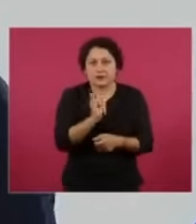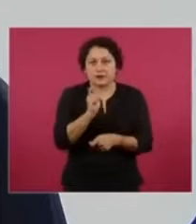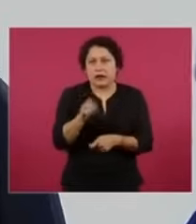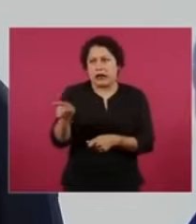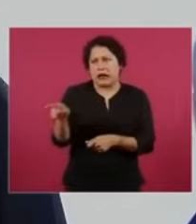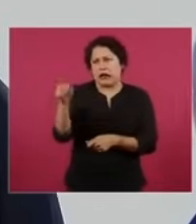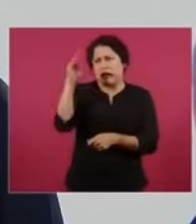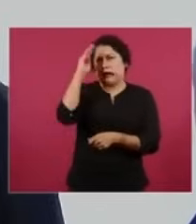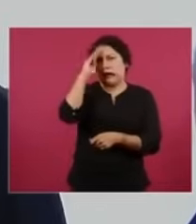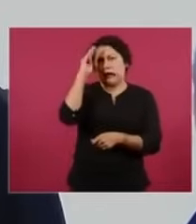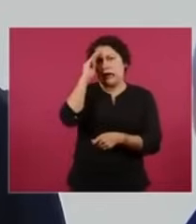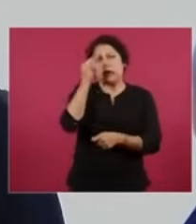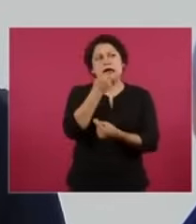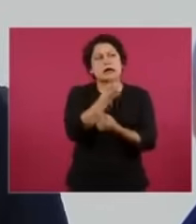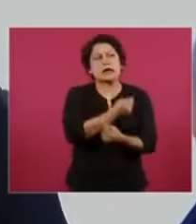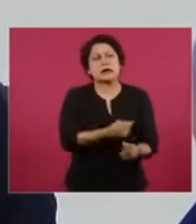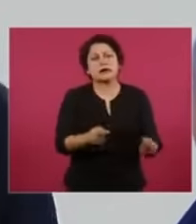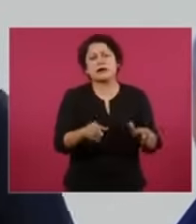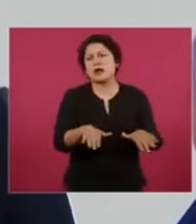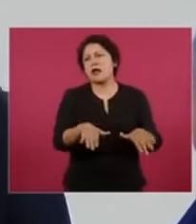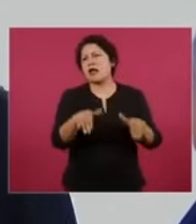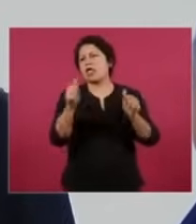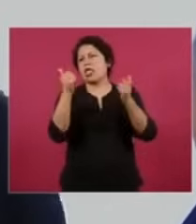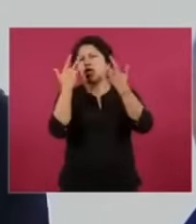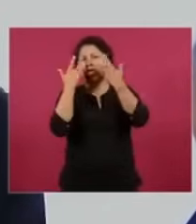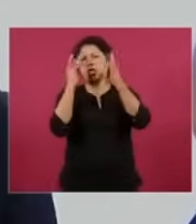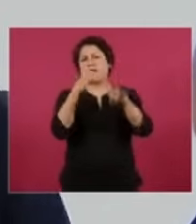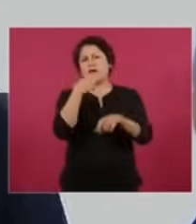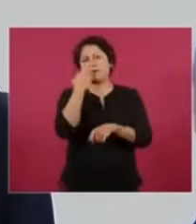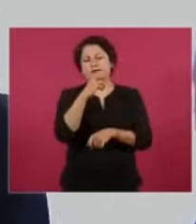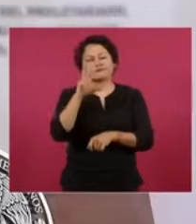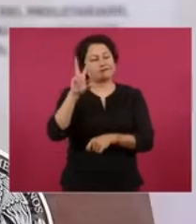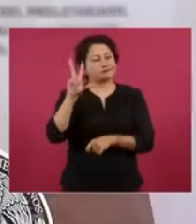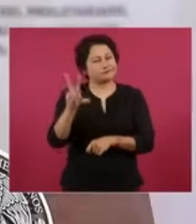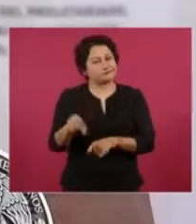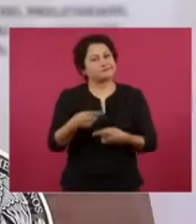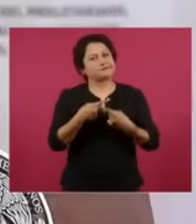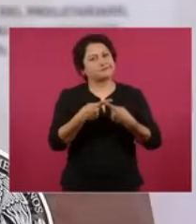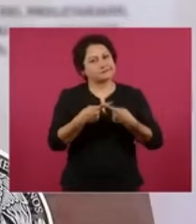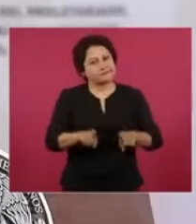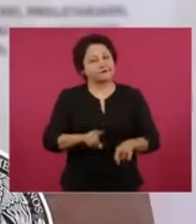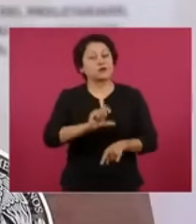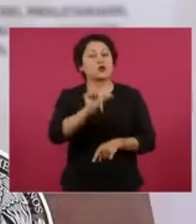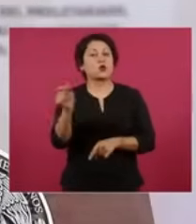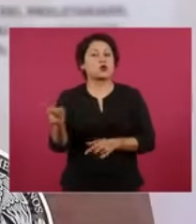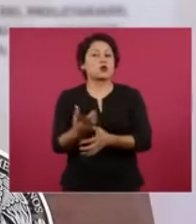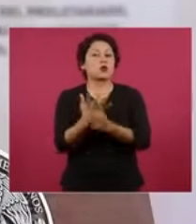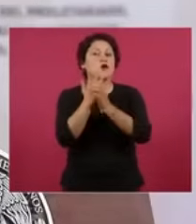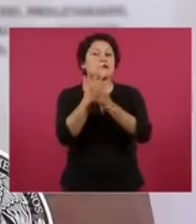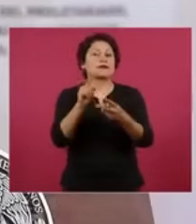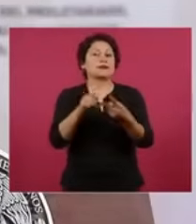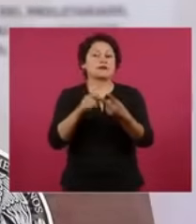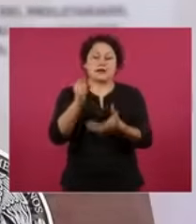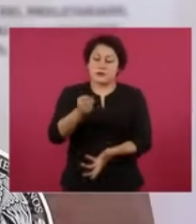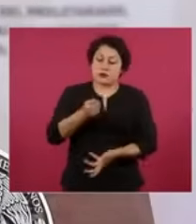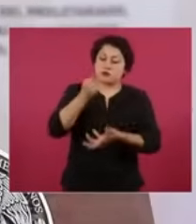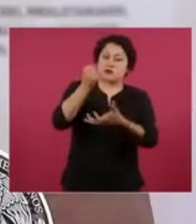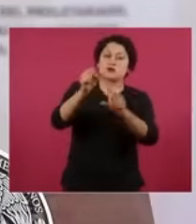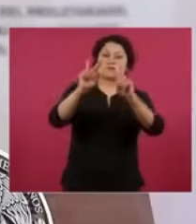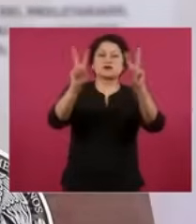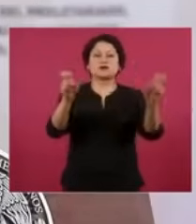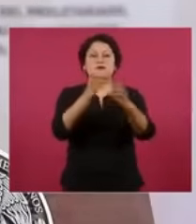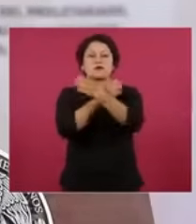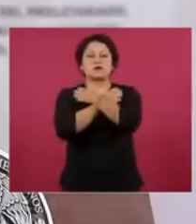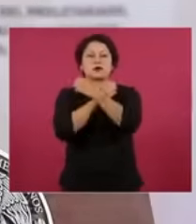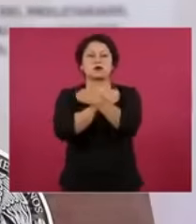se estén inscribiendo a la escuela. La segunda mentira es que ha disminuido el presupuesto en educación, pero eso también es falso. Y aquí vamos a